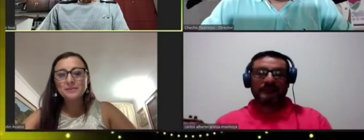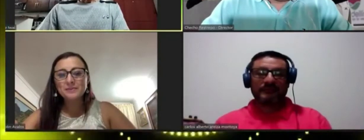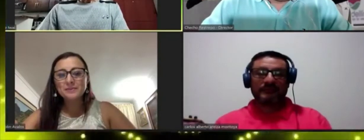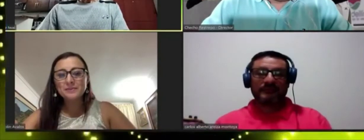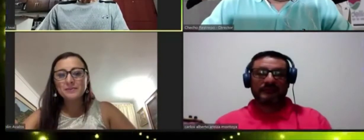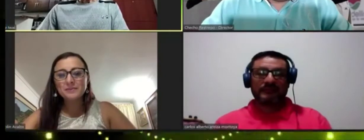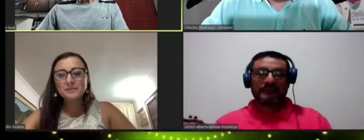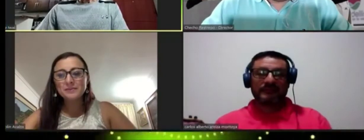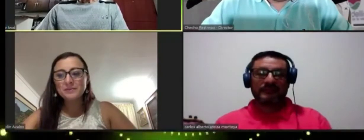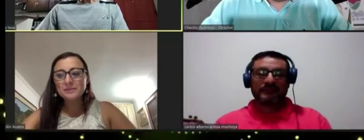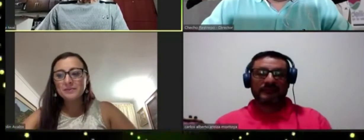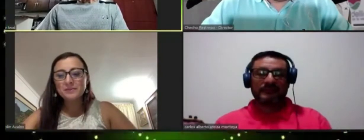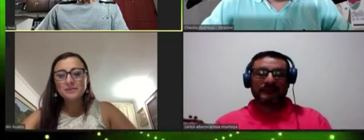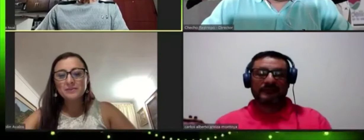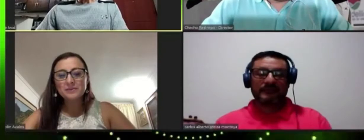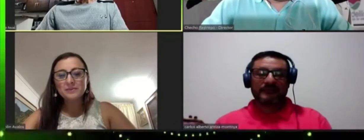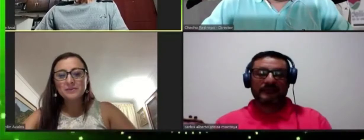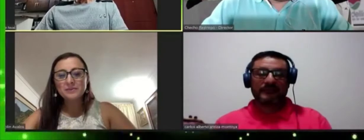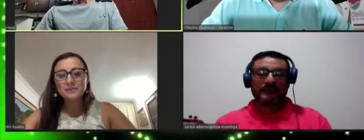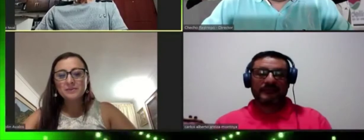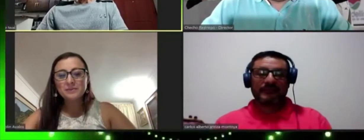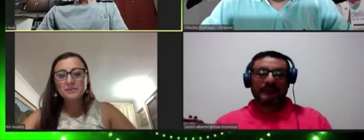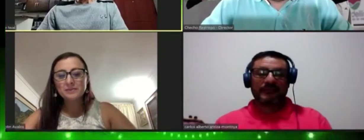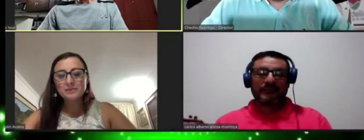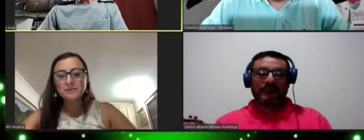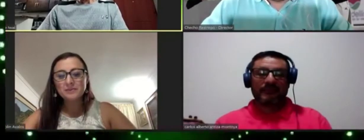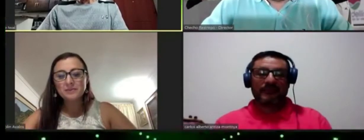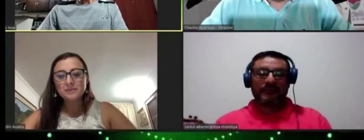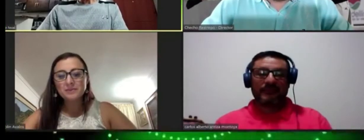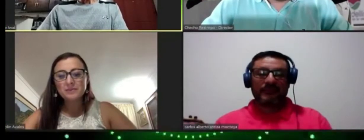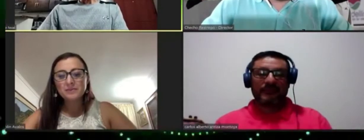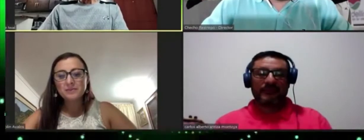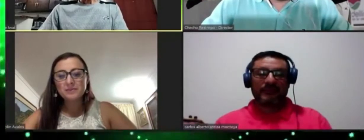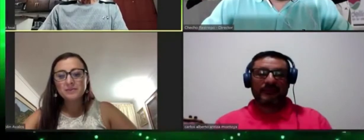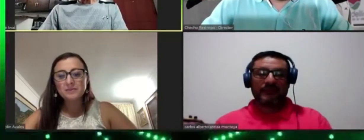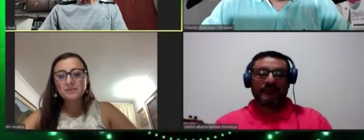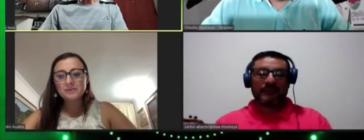Y nuevamente me vine aquí, Medellín,